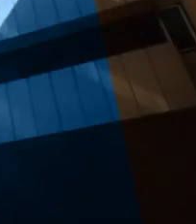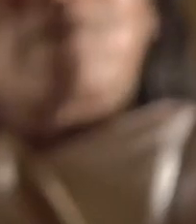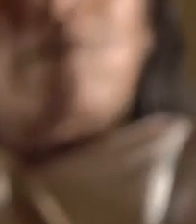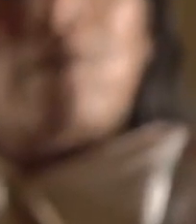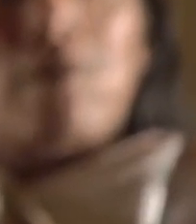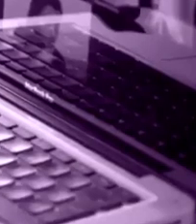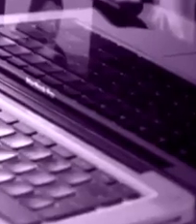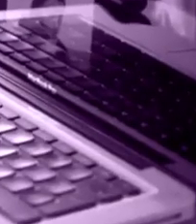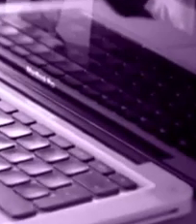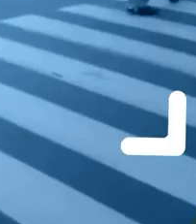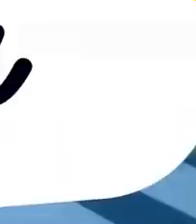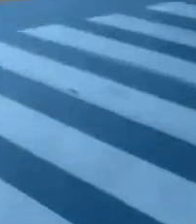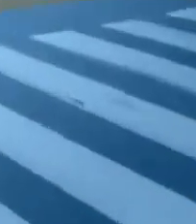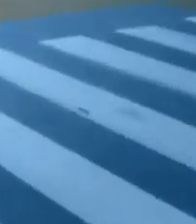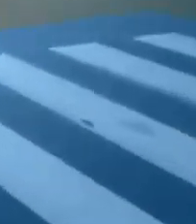¡Gracias!